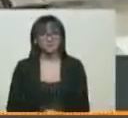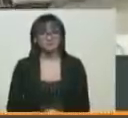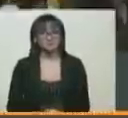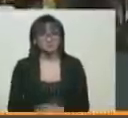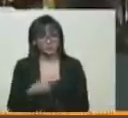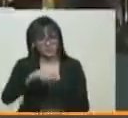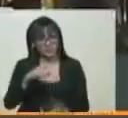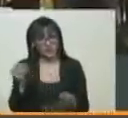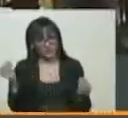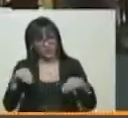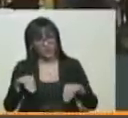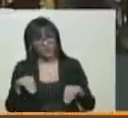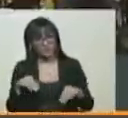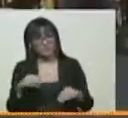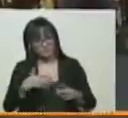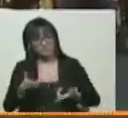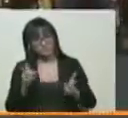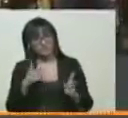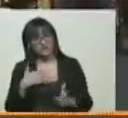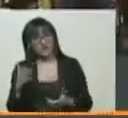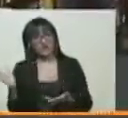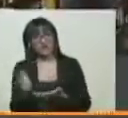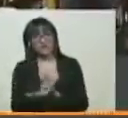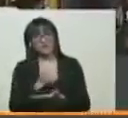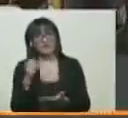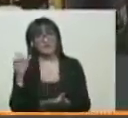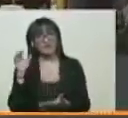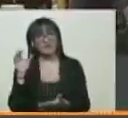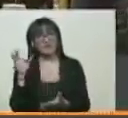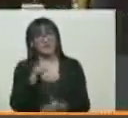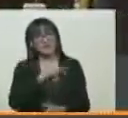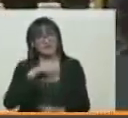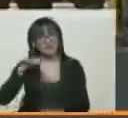¿Ustedes están de acuerdo que eliminen el carné de la patria?